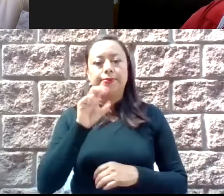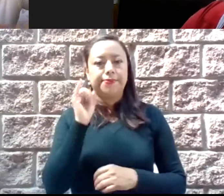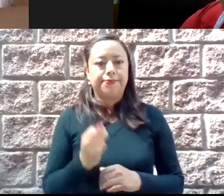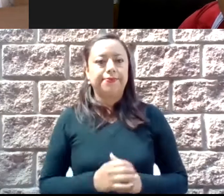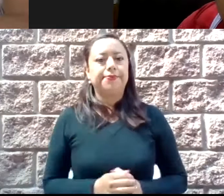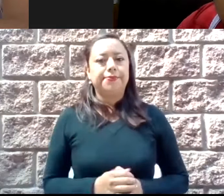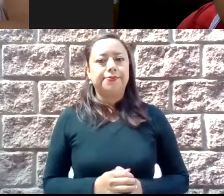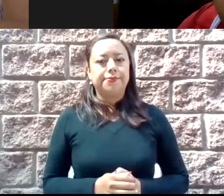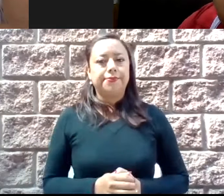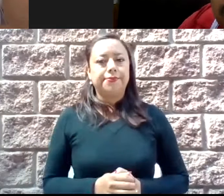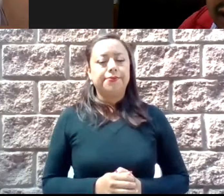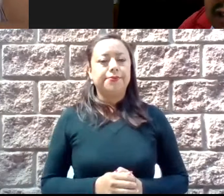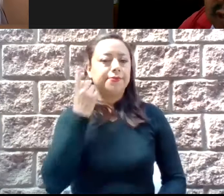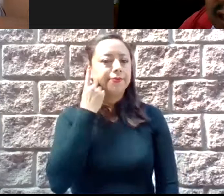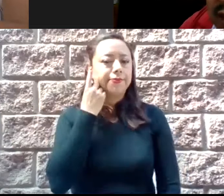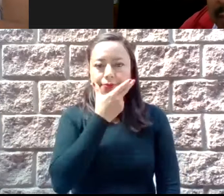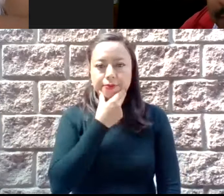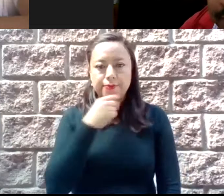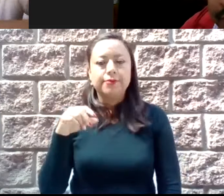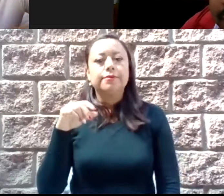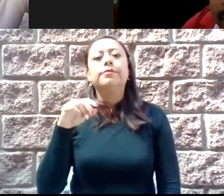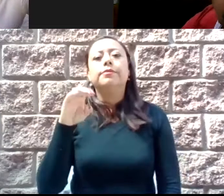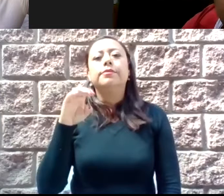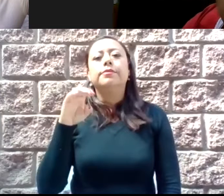Diputado José Manuel Vargas Bernal.